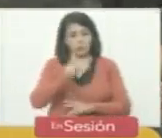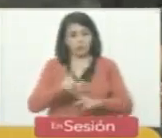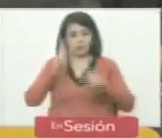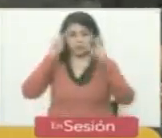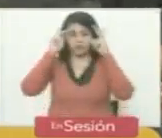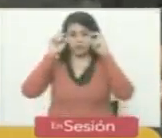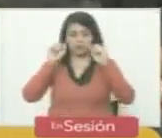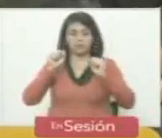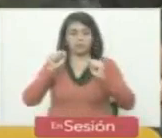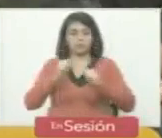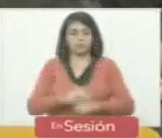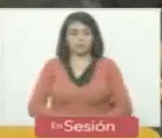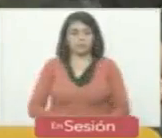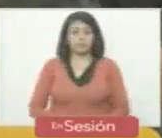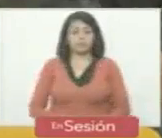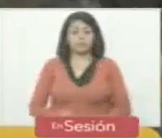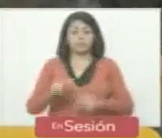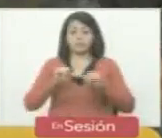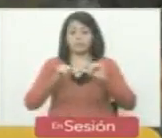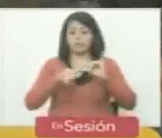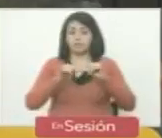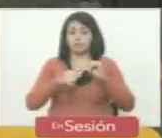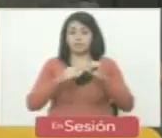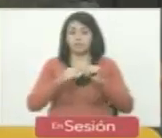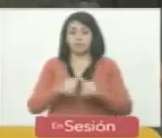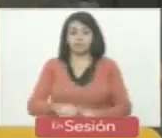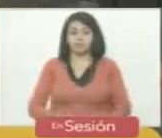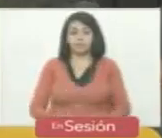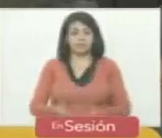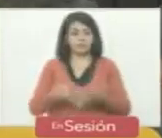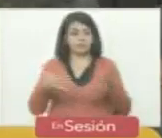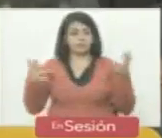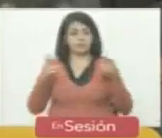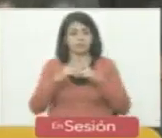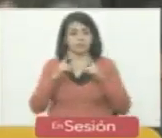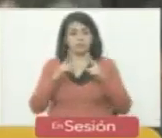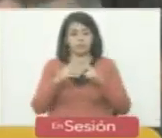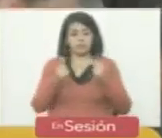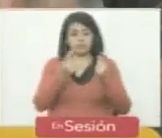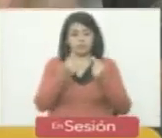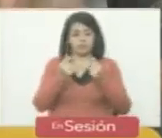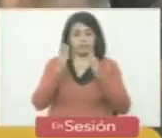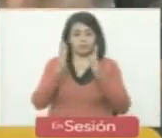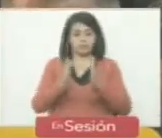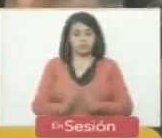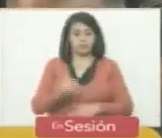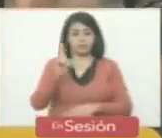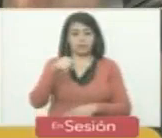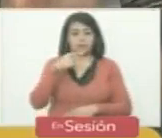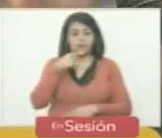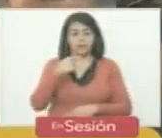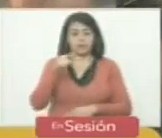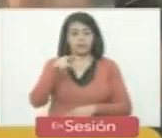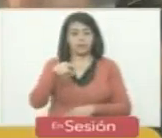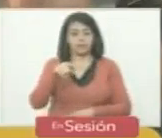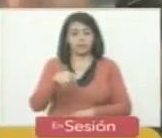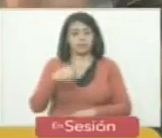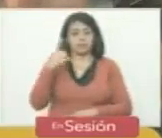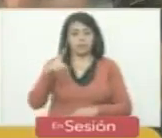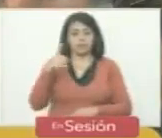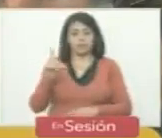profesional de la ingeniería, un gran conocedor de la economía y a quienes les gusta el